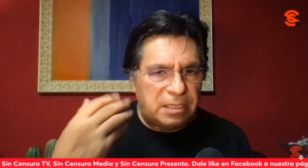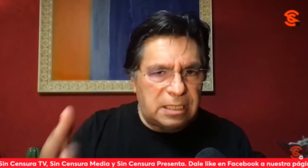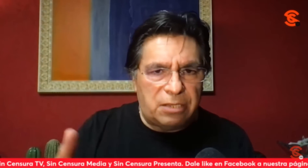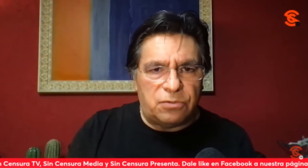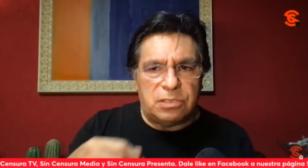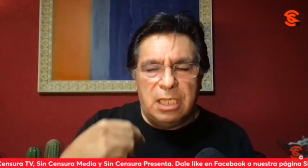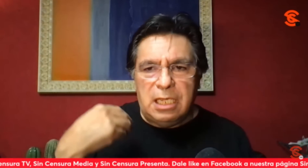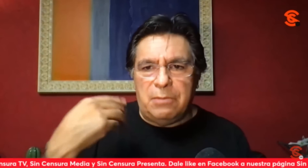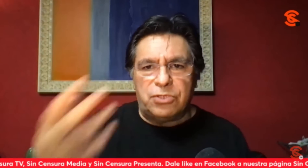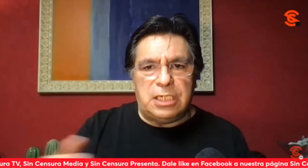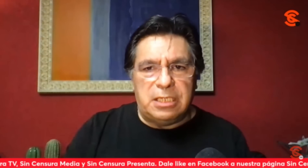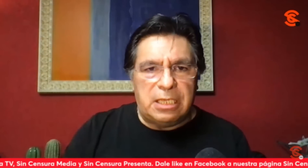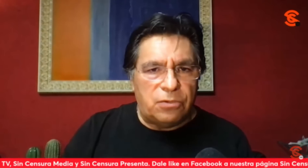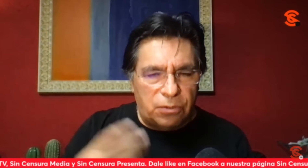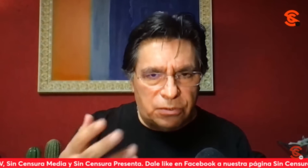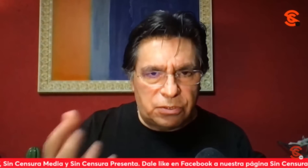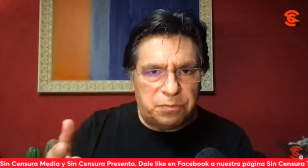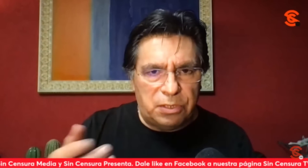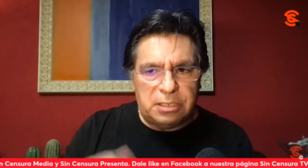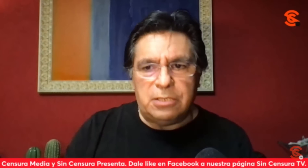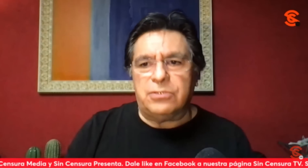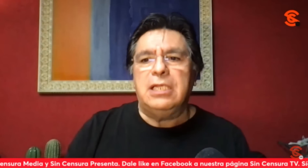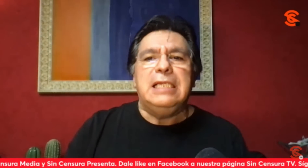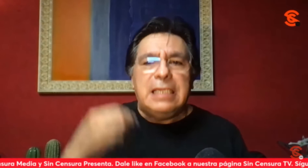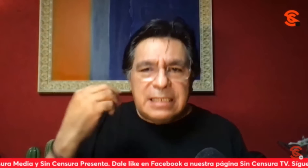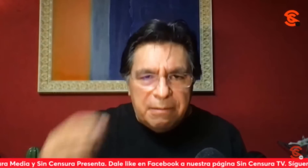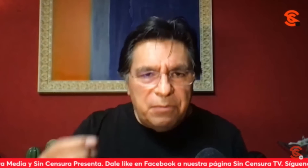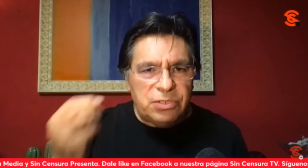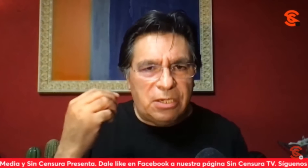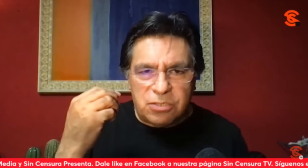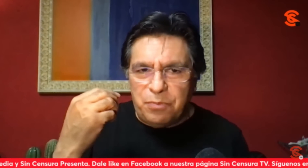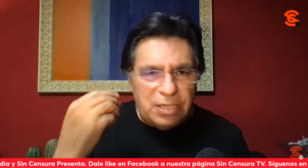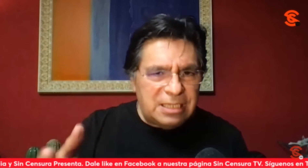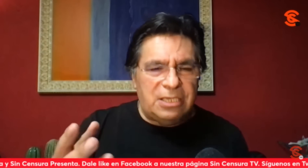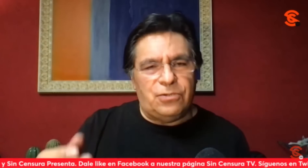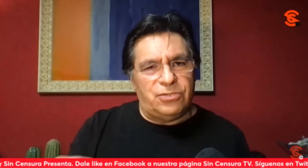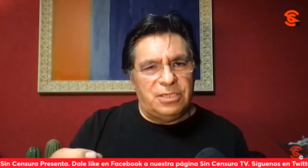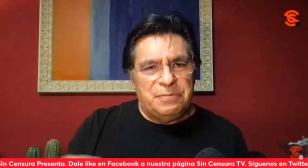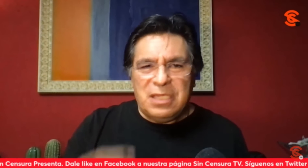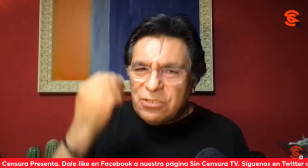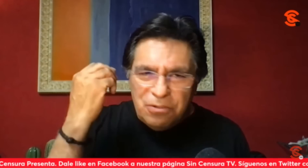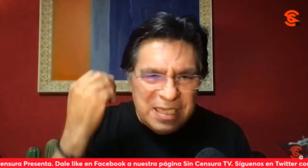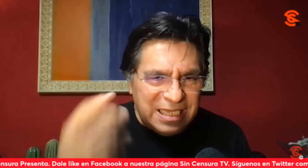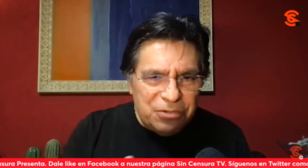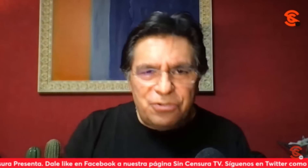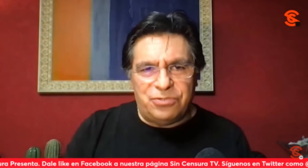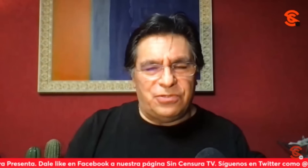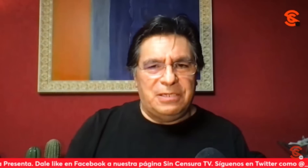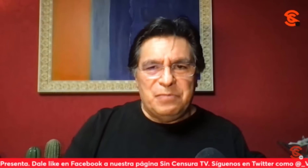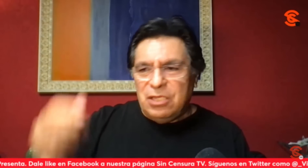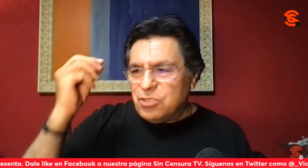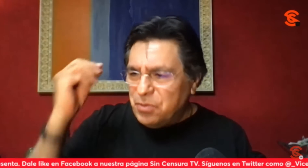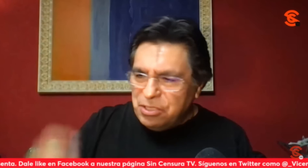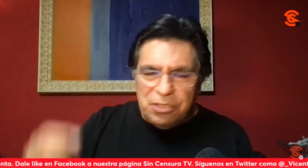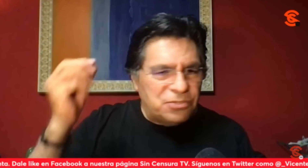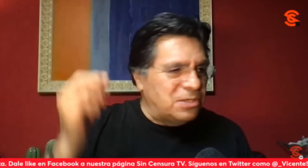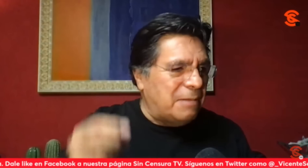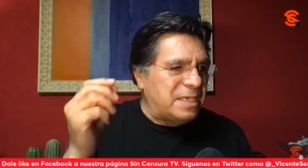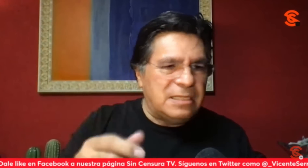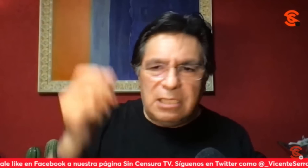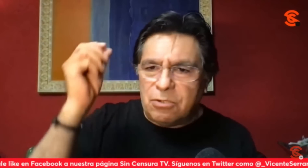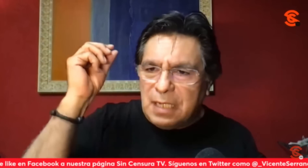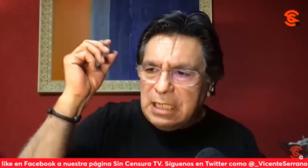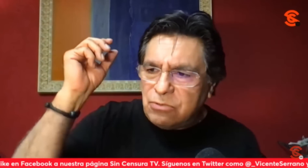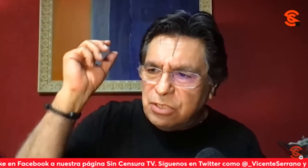hemos enfrentados, hemos lidiado con otros políticos, sabemos que los políticos son mentirosos. Los políticos